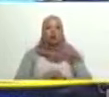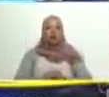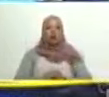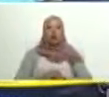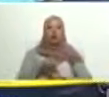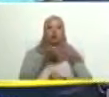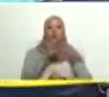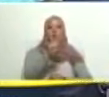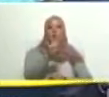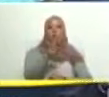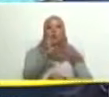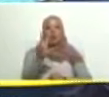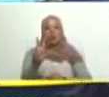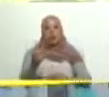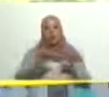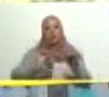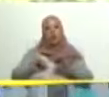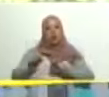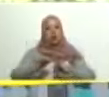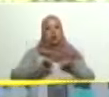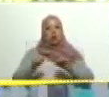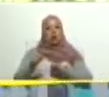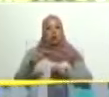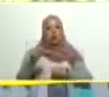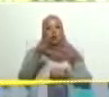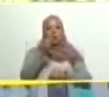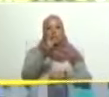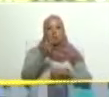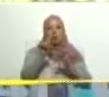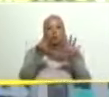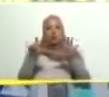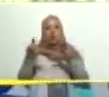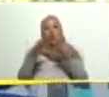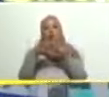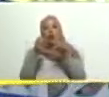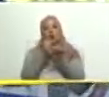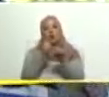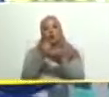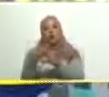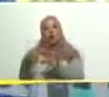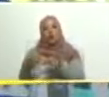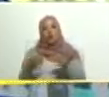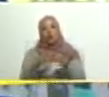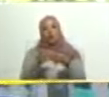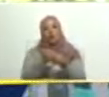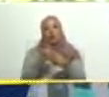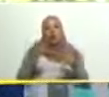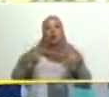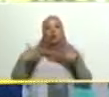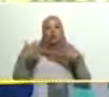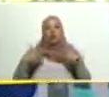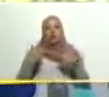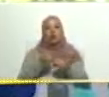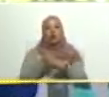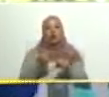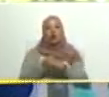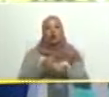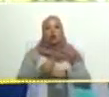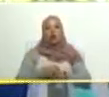43 movimientos y más de 264 columnas que hay que animar,